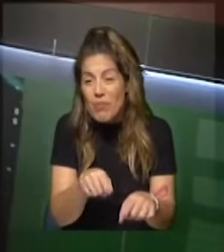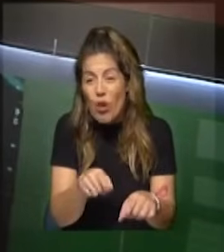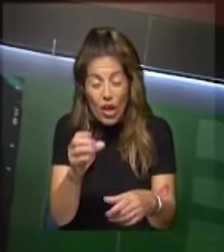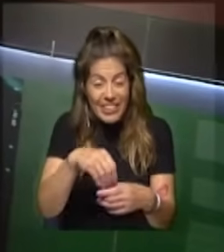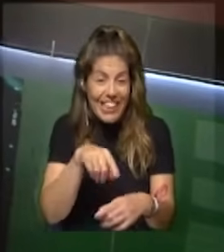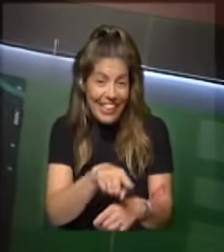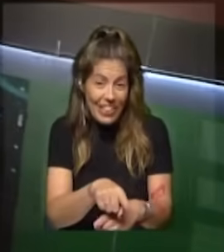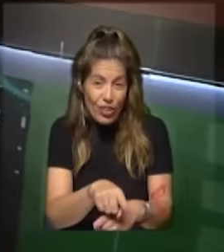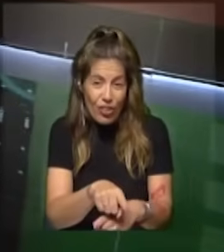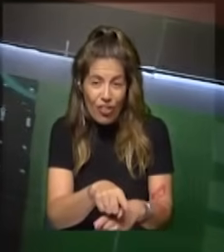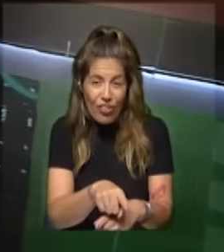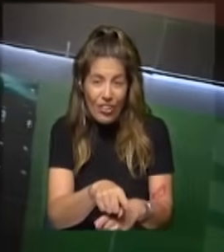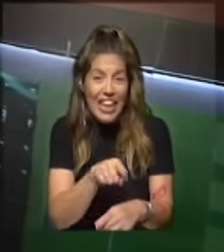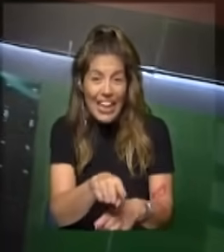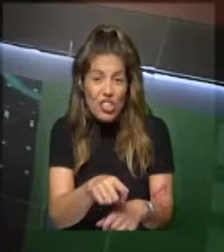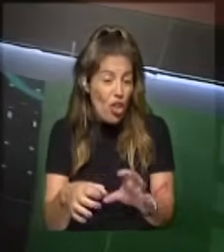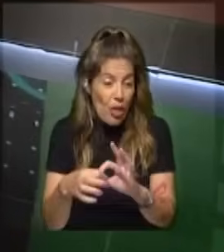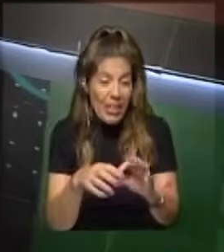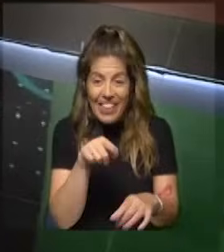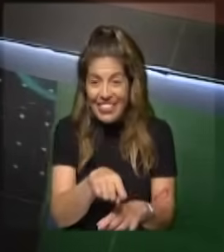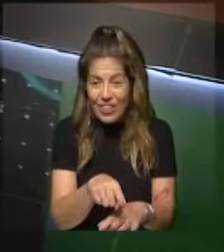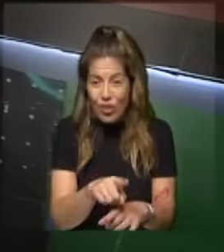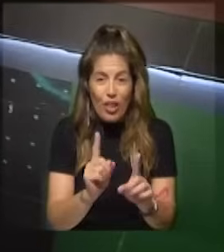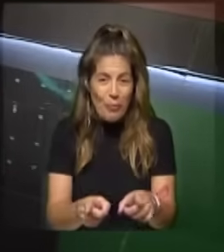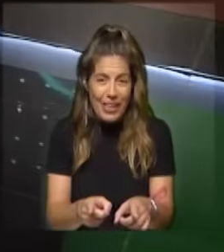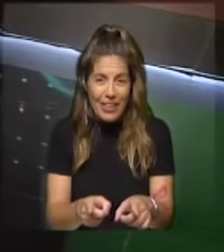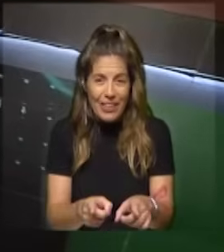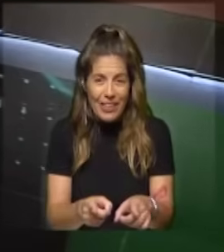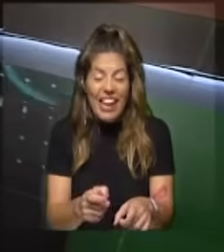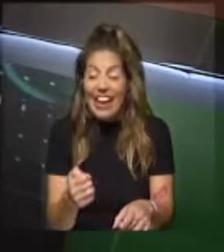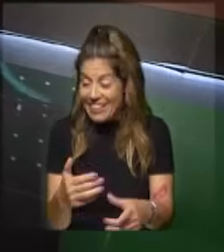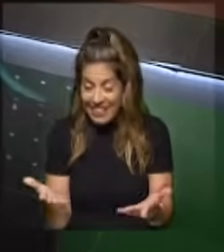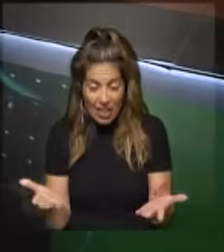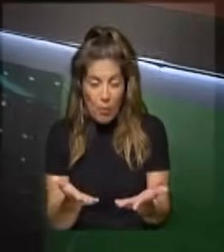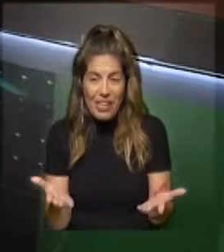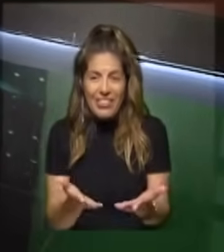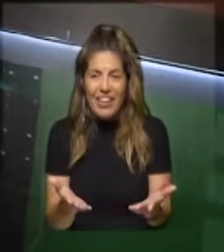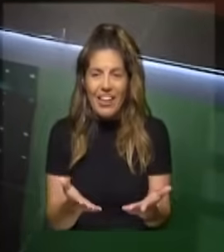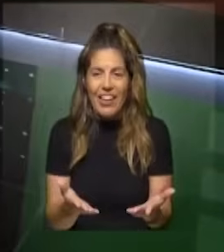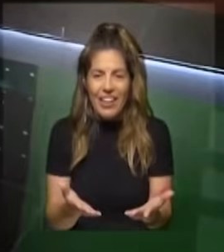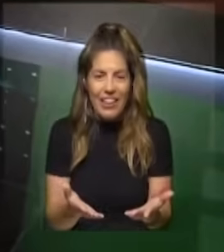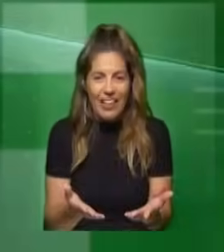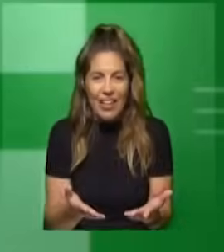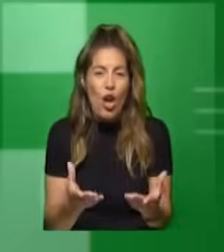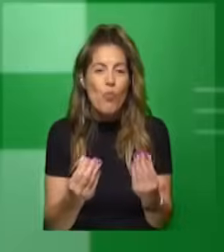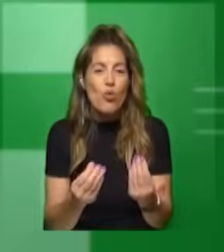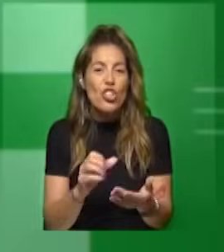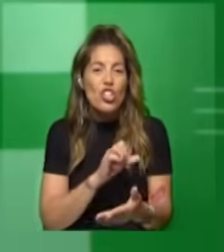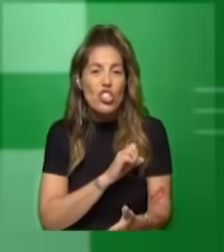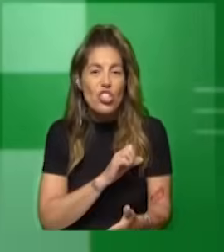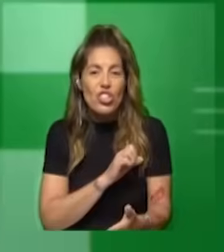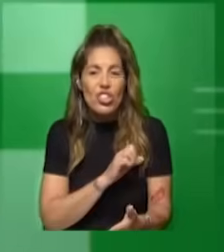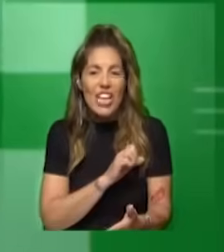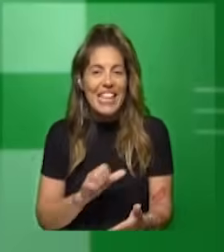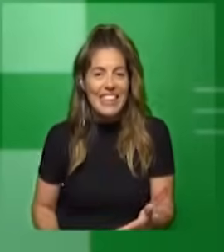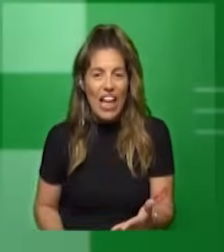de esto. Ellos mismos son los que dependen de esto. Y es más, recientemente han habido muchos estados demócratas